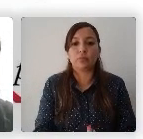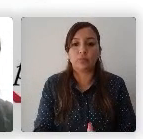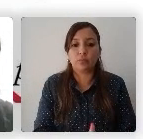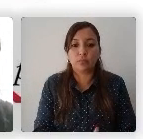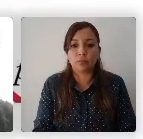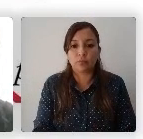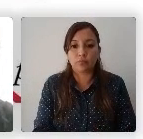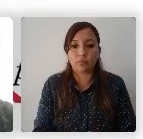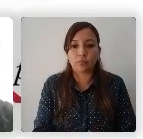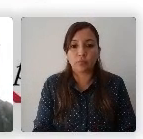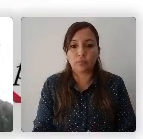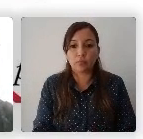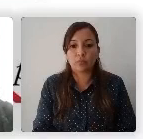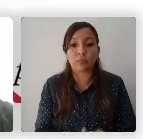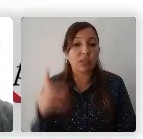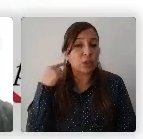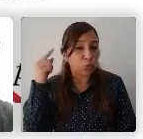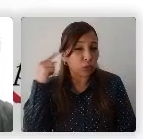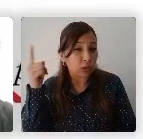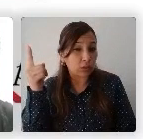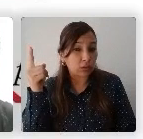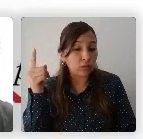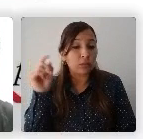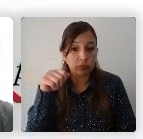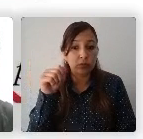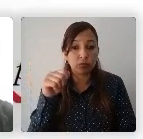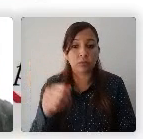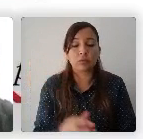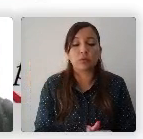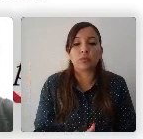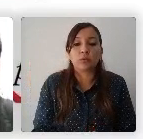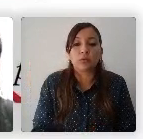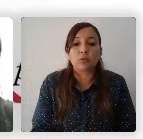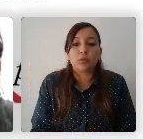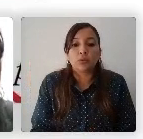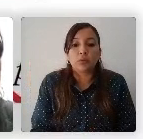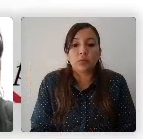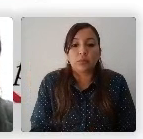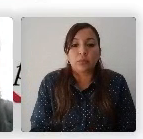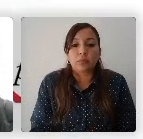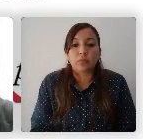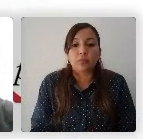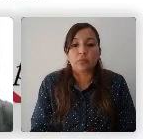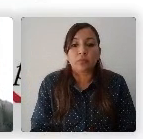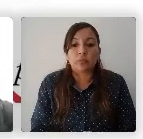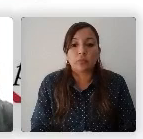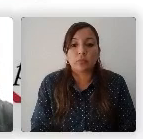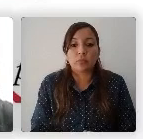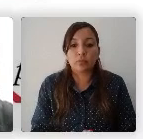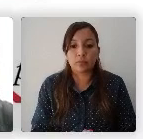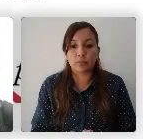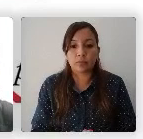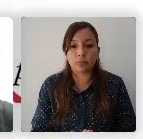Sí, a ver, ¿se me escucha ahorita? Ahora se te escucha bien. Ah, ok.